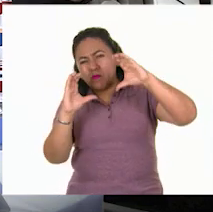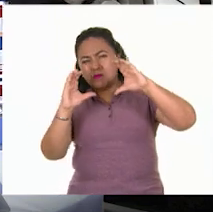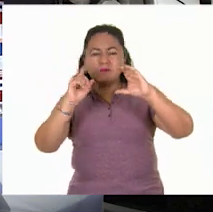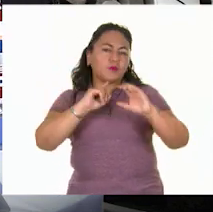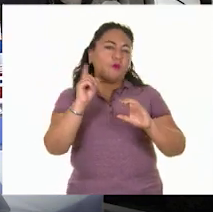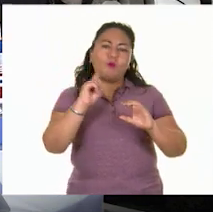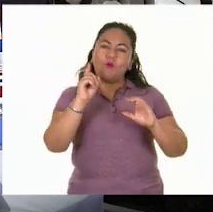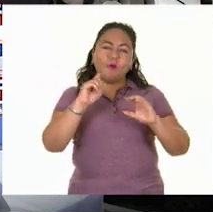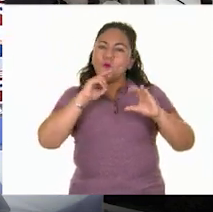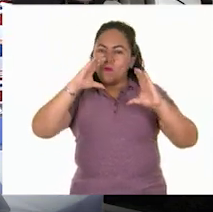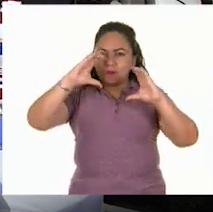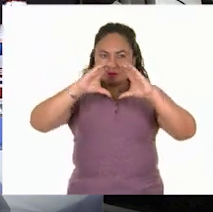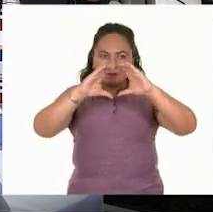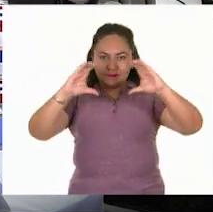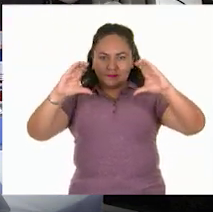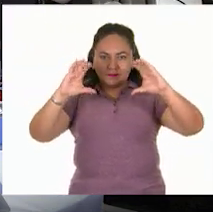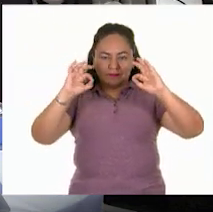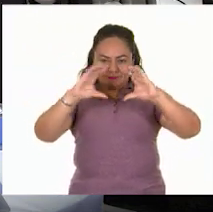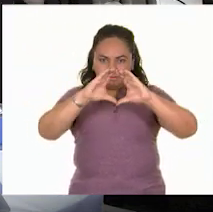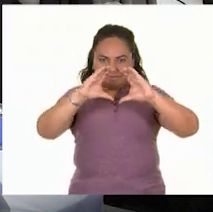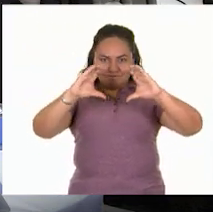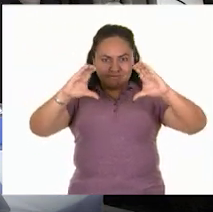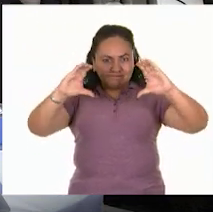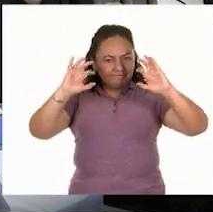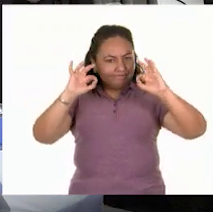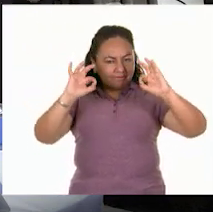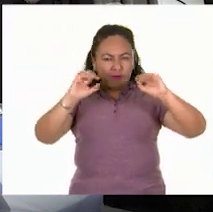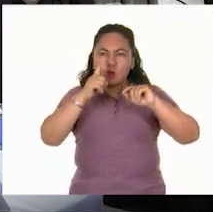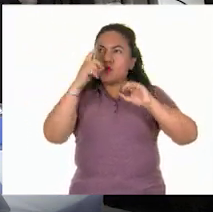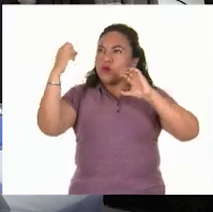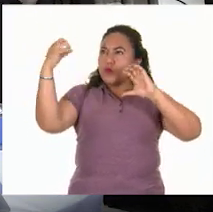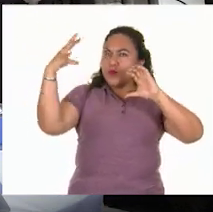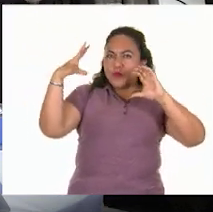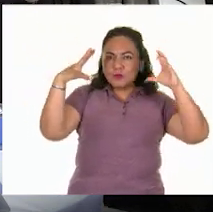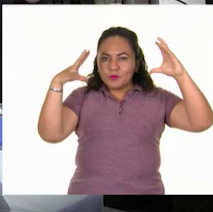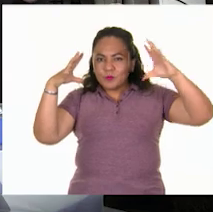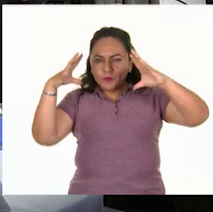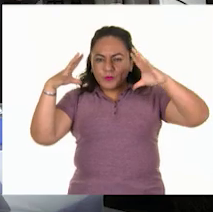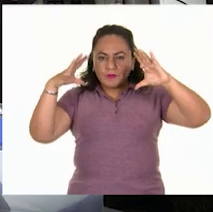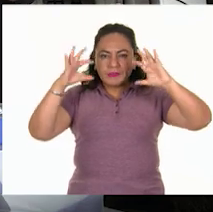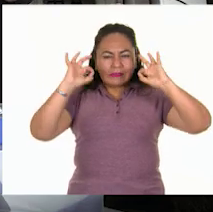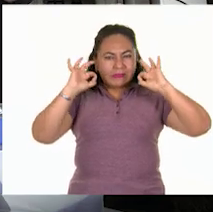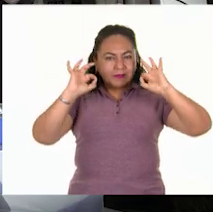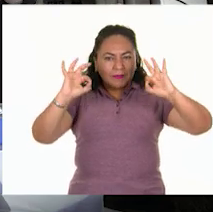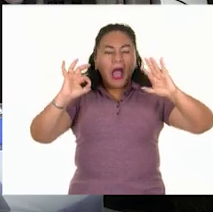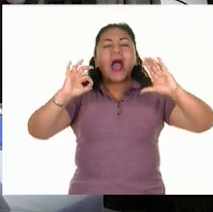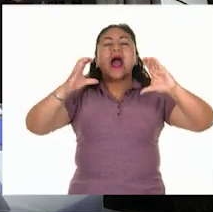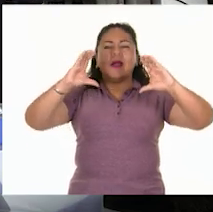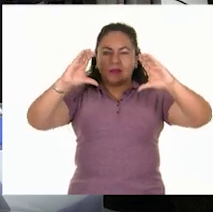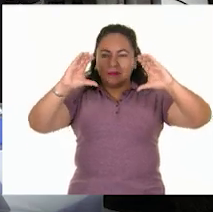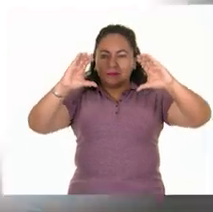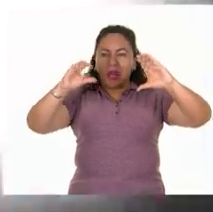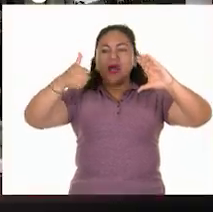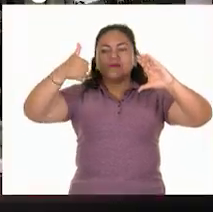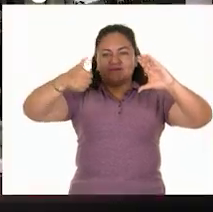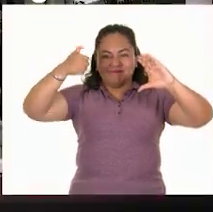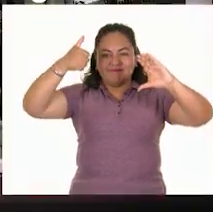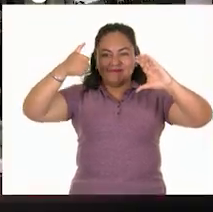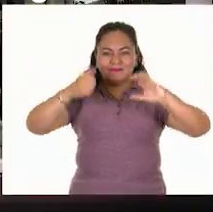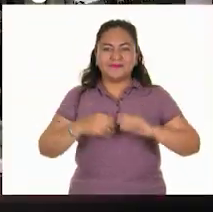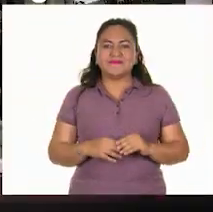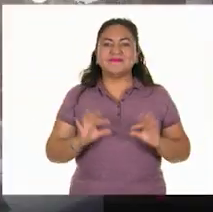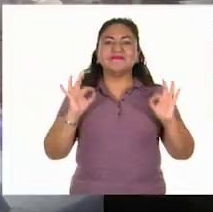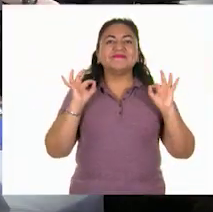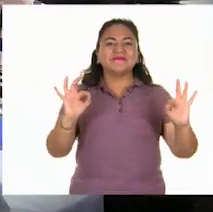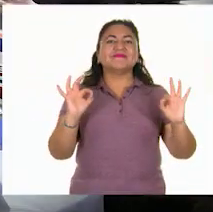no. Decían, mejor decían que sí, bien derechito, ¿verdad? Bien iluminado. Ajá. Perfecto, en cuidamos el centro la iluminación. Y... ¡ahí